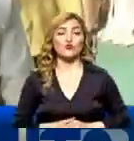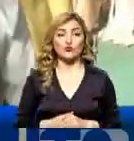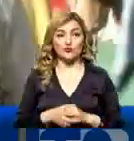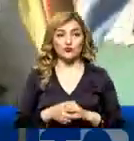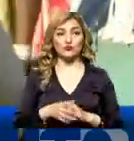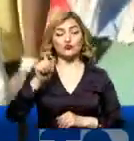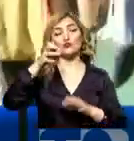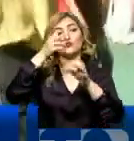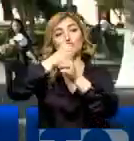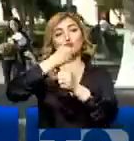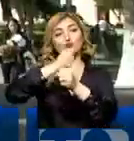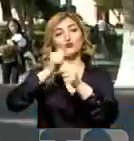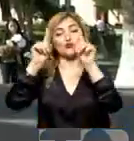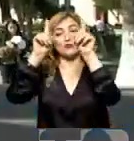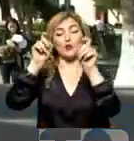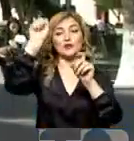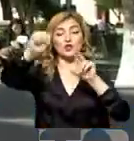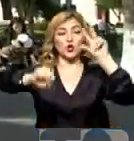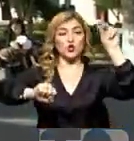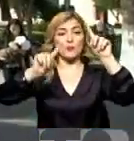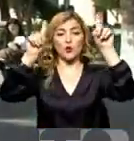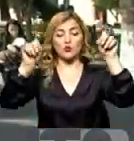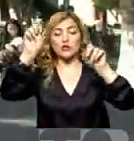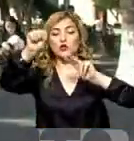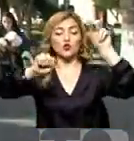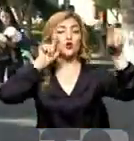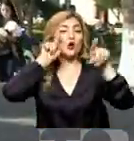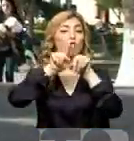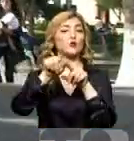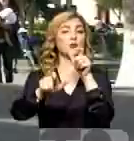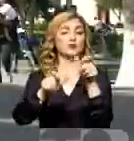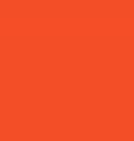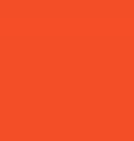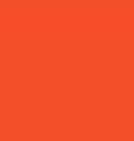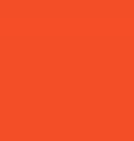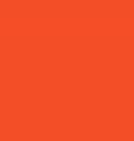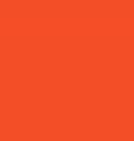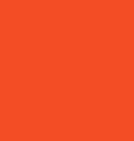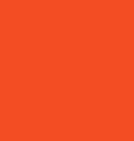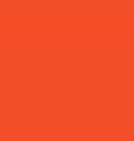se debe realizar una consulta popular. Helen Quiñones, 24 horas.